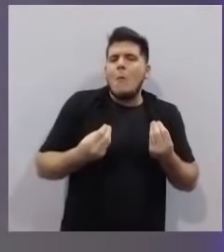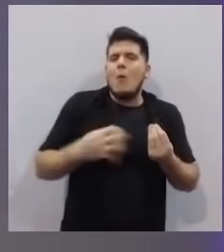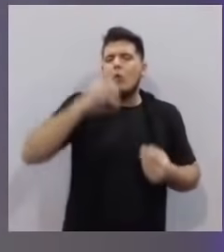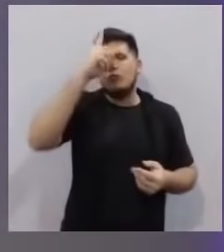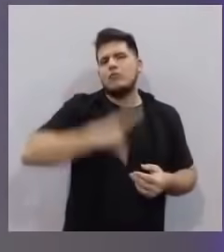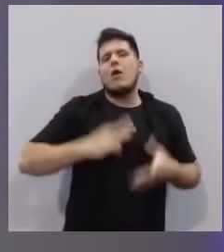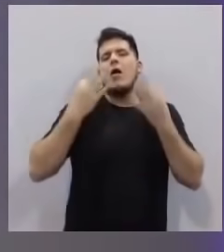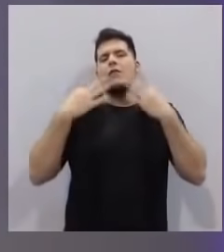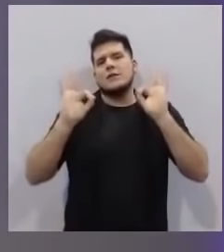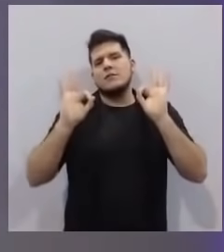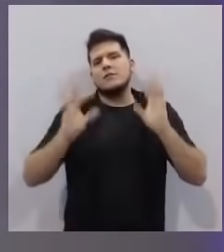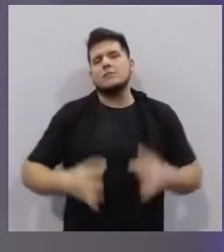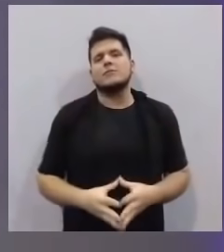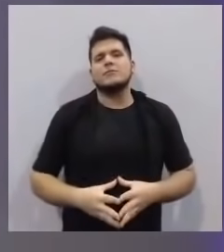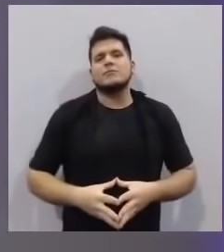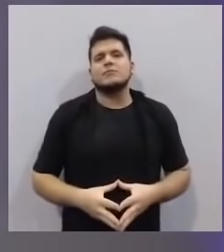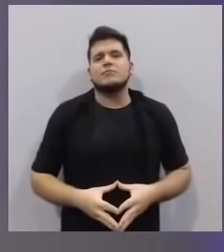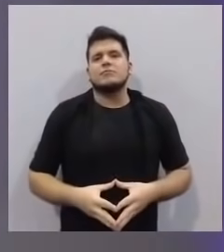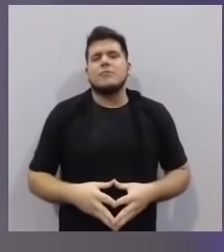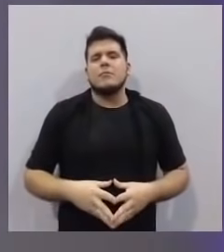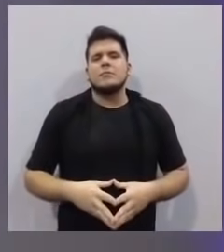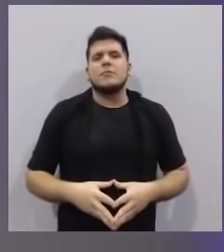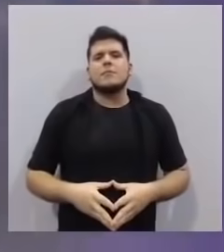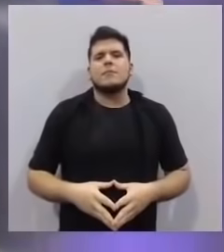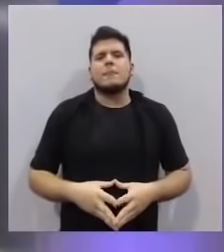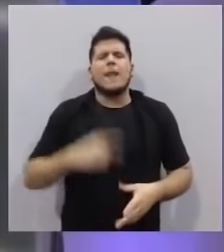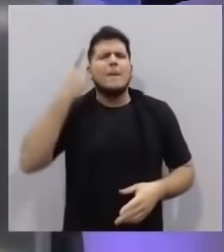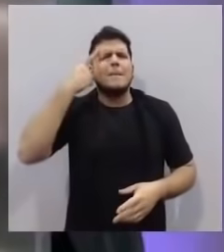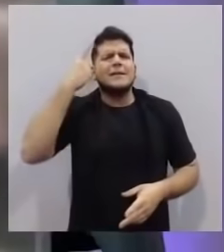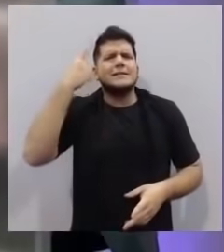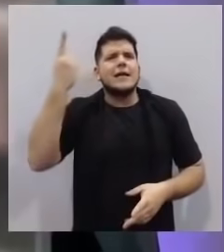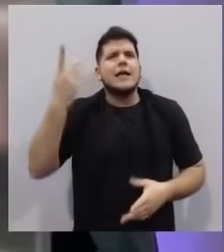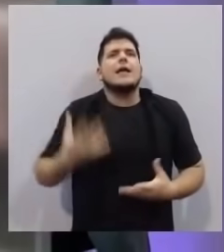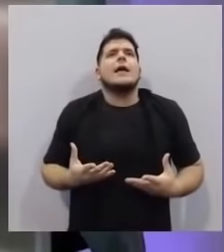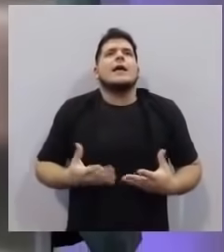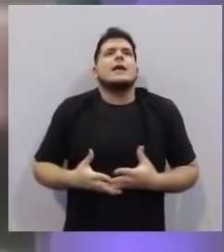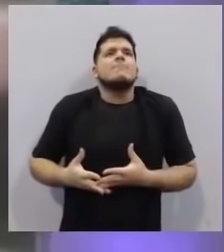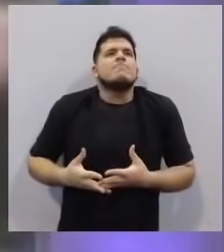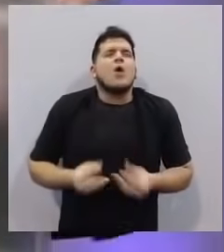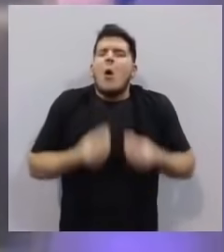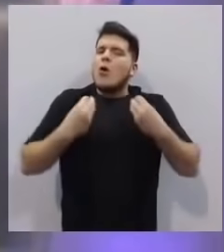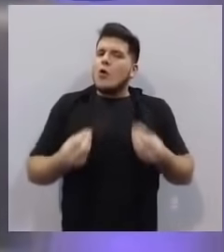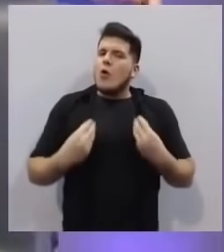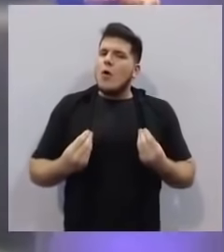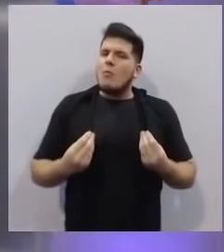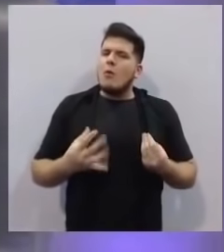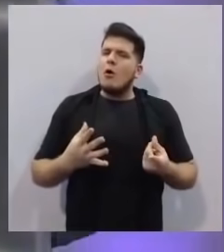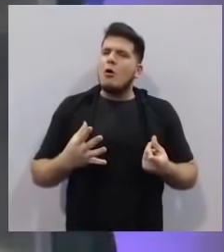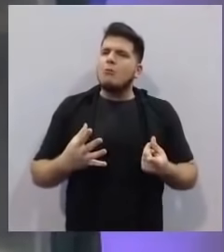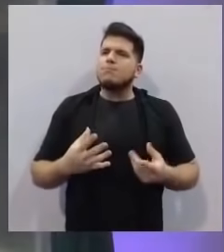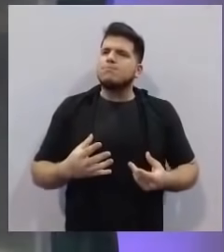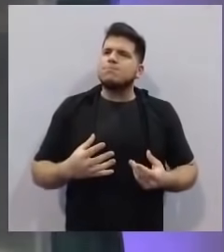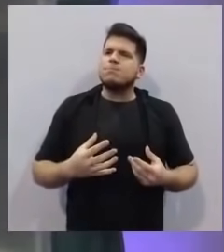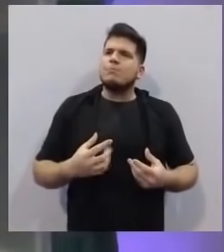estaría que sería tu vida que sería mi vida pero el señor hizo la obra a través de cristo el trajo el reino a